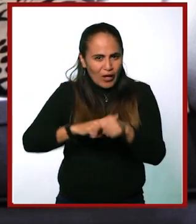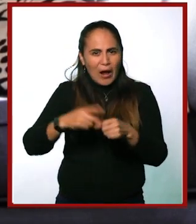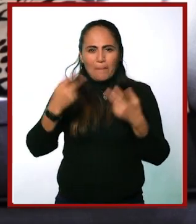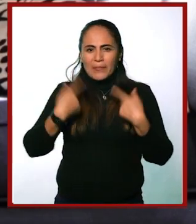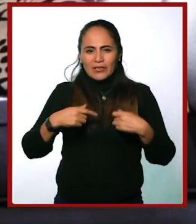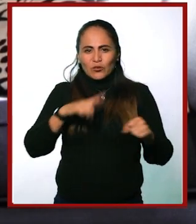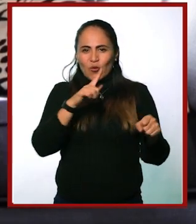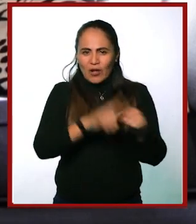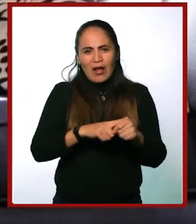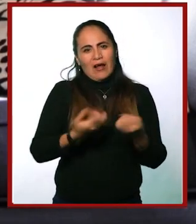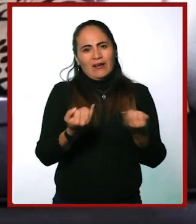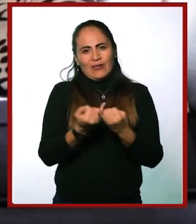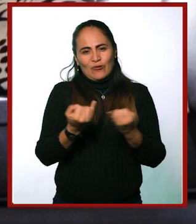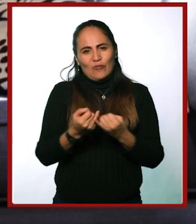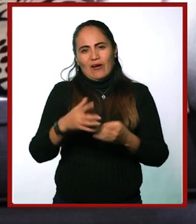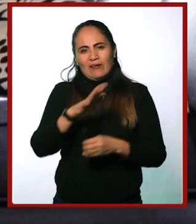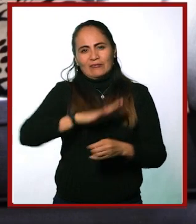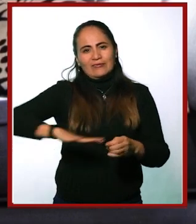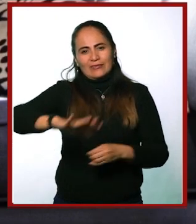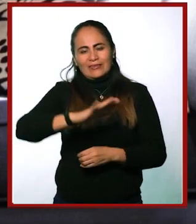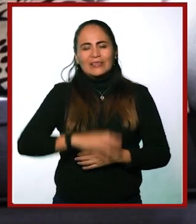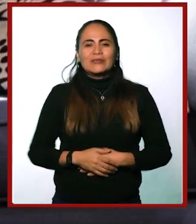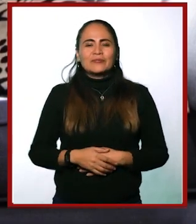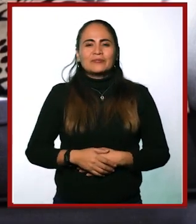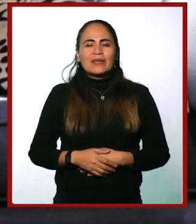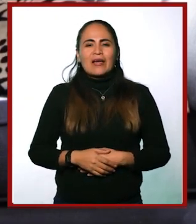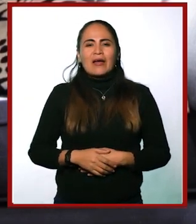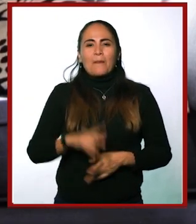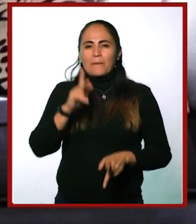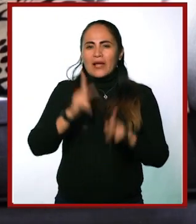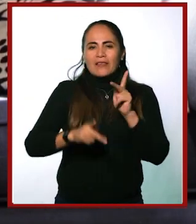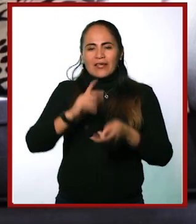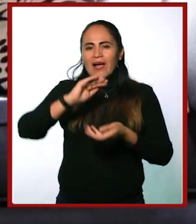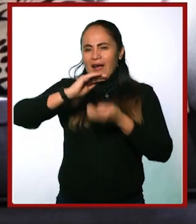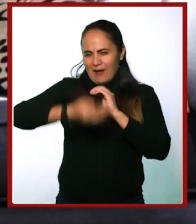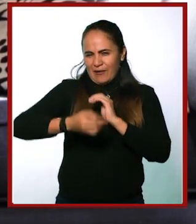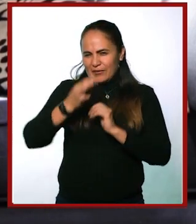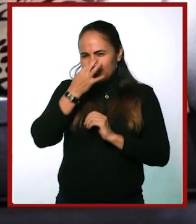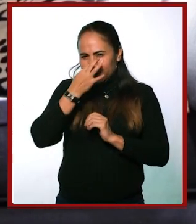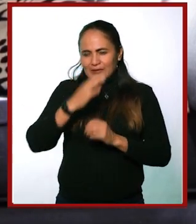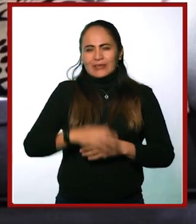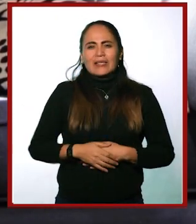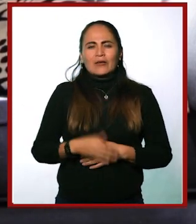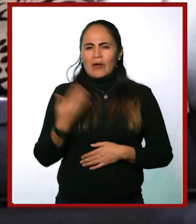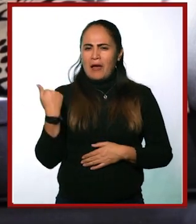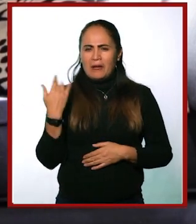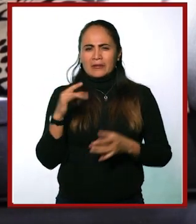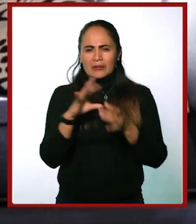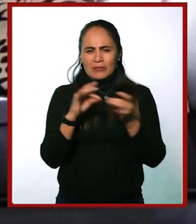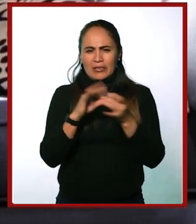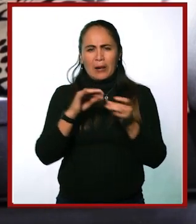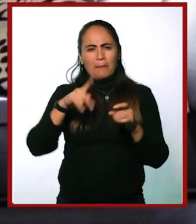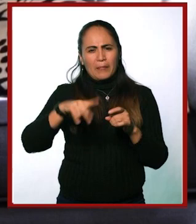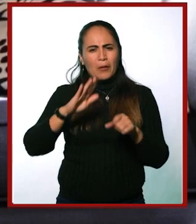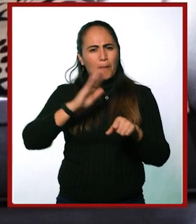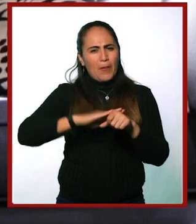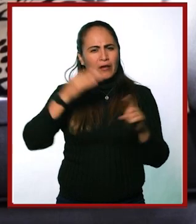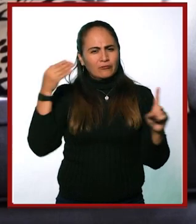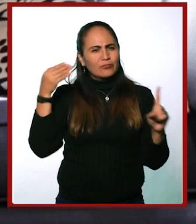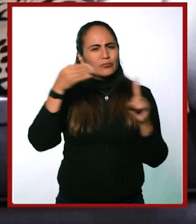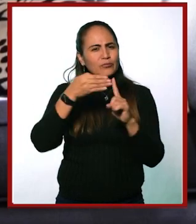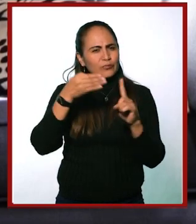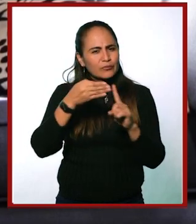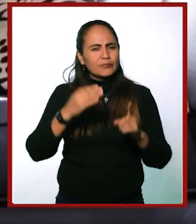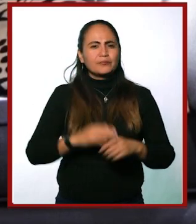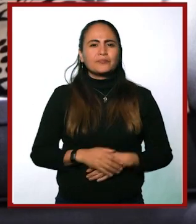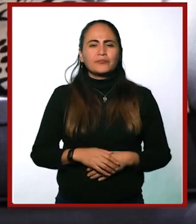y profesionalmente. Oye, Patricio, pues ya para terminar esta plática, ya lo has venido mencionando, pero no sé si quieras nada más hacer un énfasis en esta